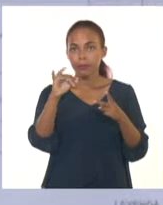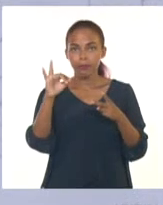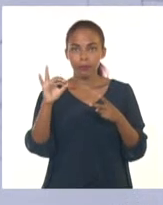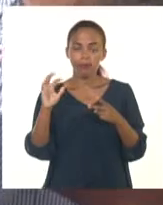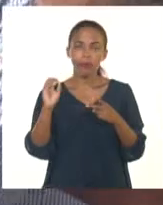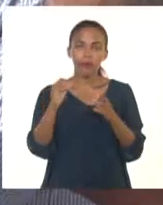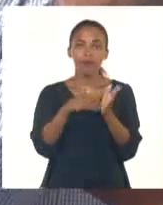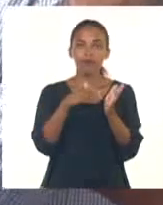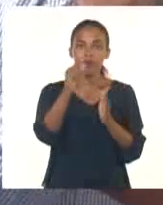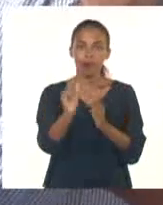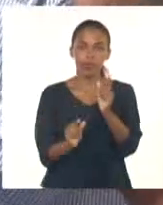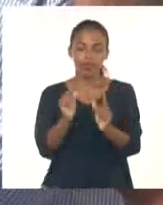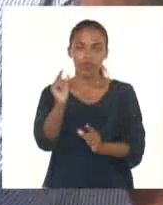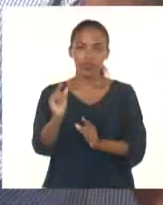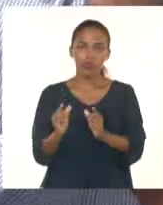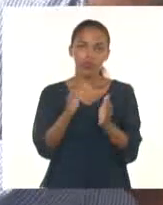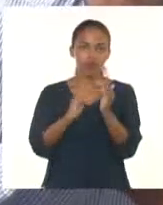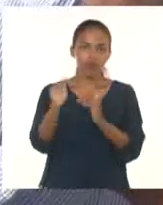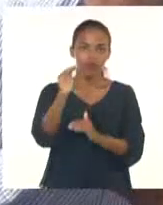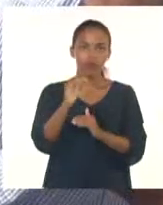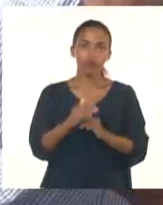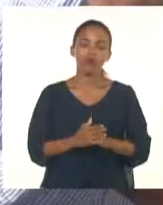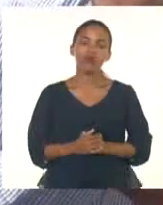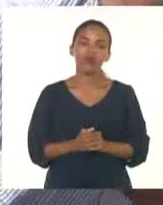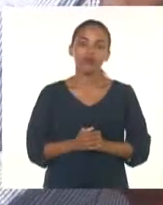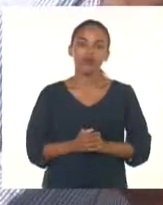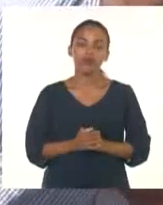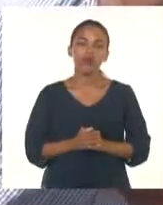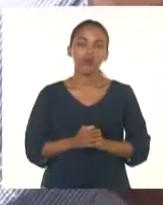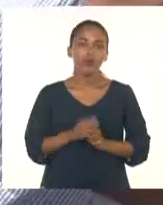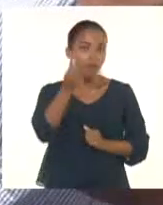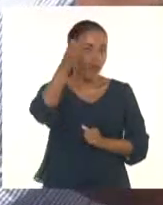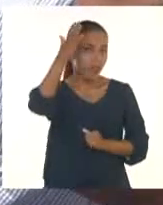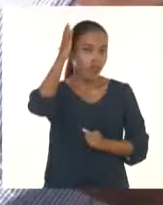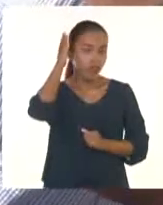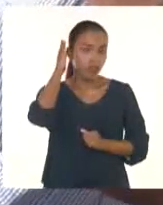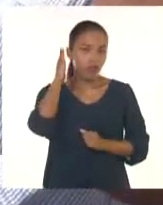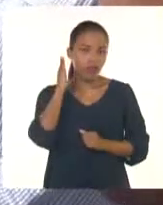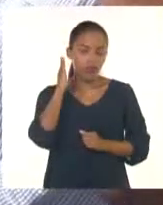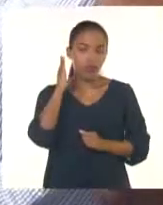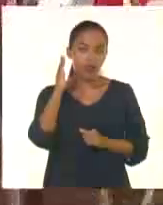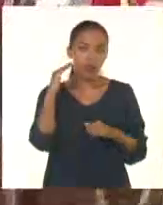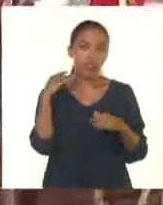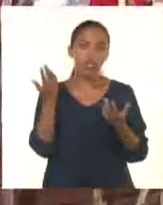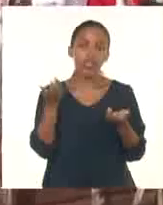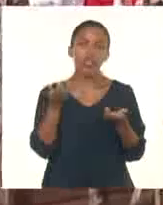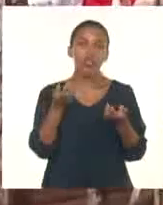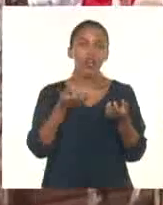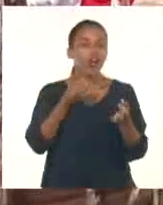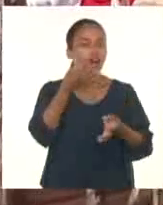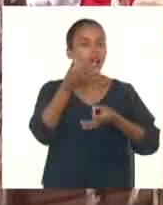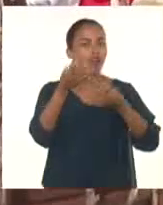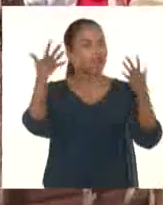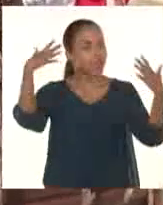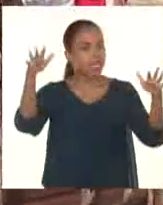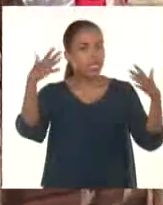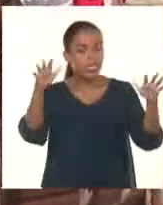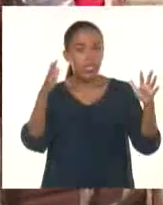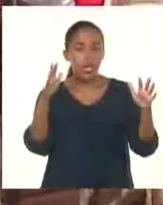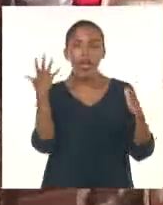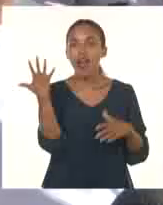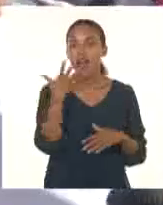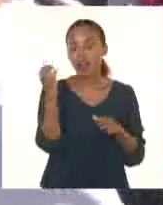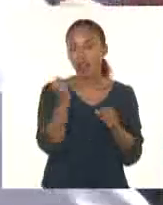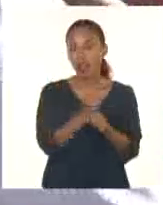resaltar la importancia de esta obra, el primer secretario del partido tuvo palabras de elogio para los directivos del Instituto Nacional de Recursos Hidráulicos